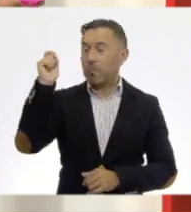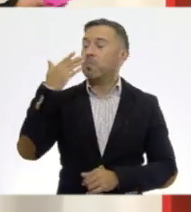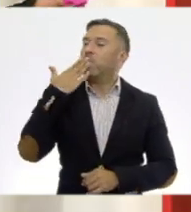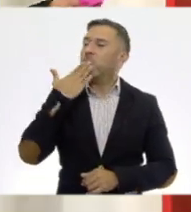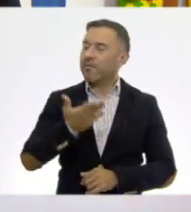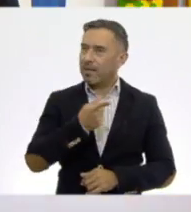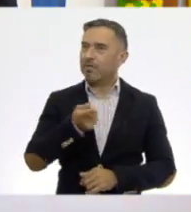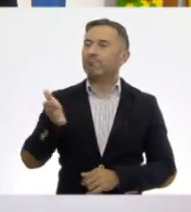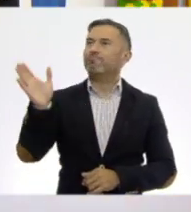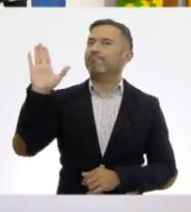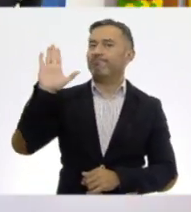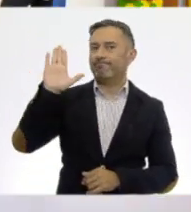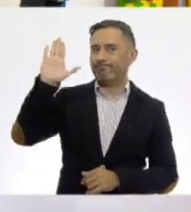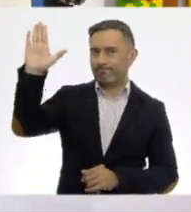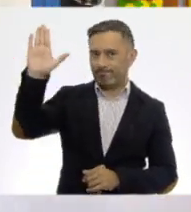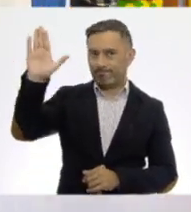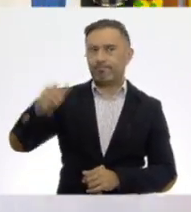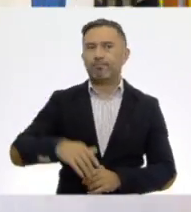ponerle su